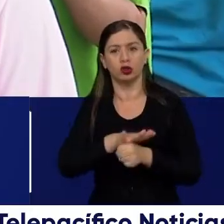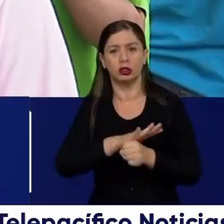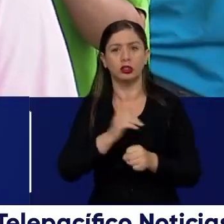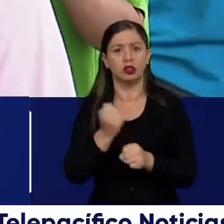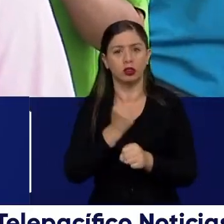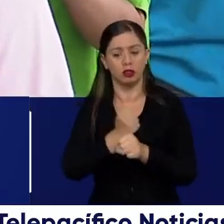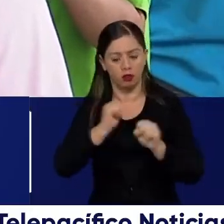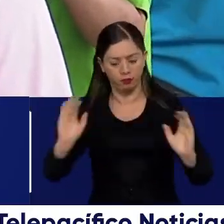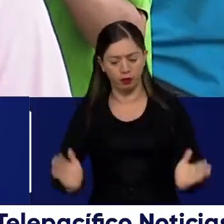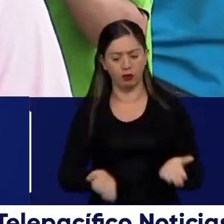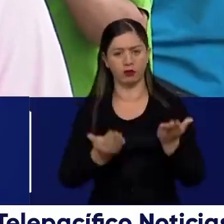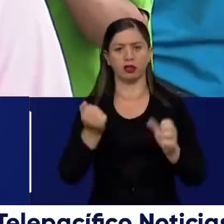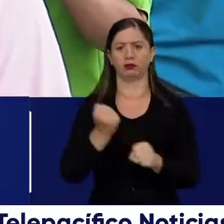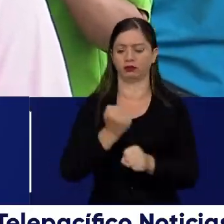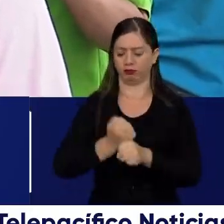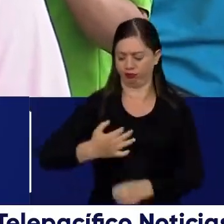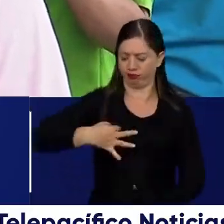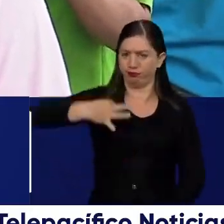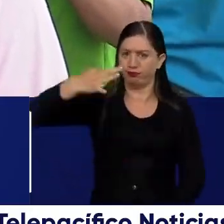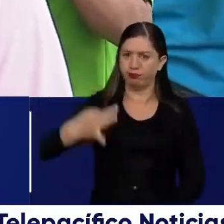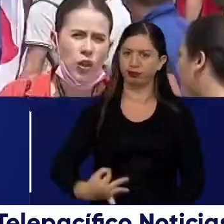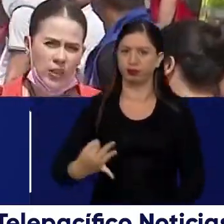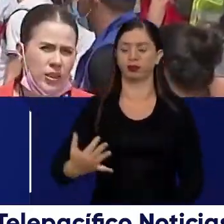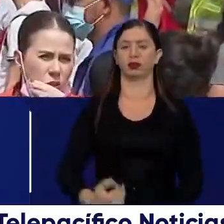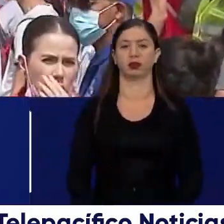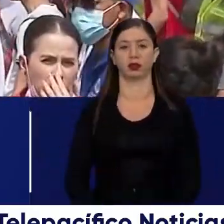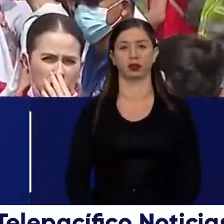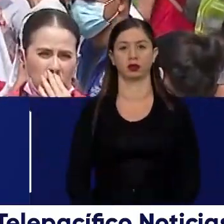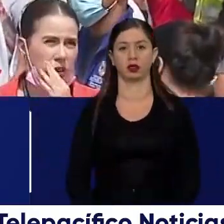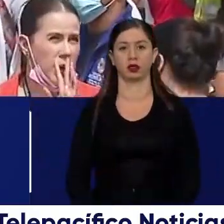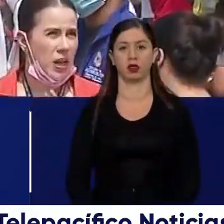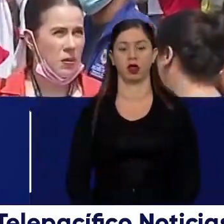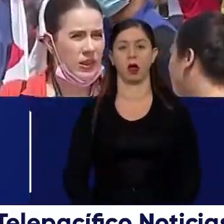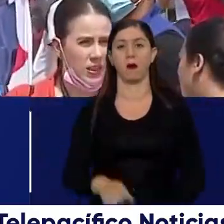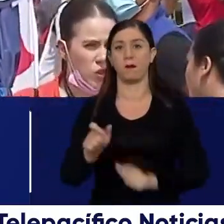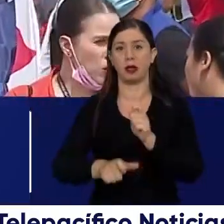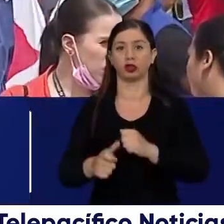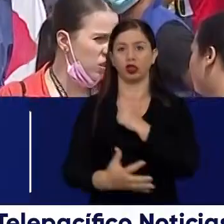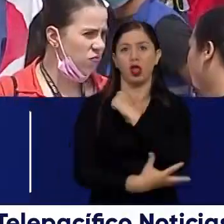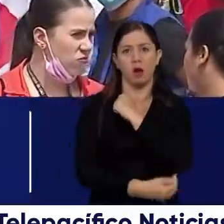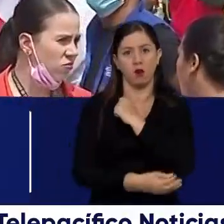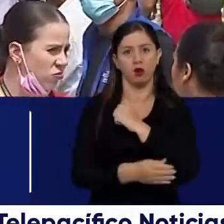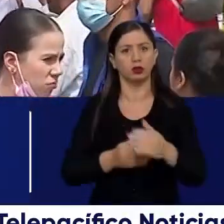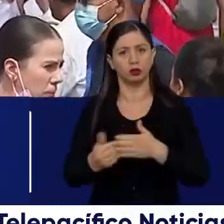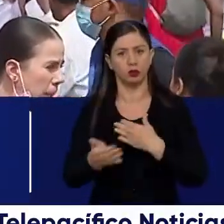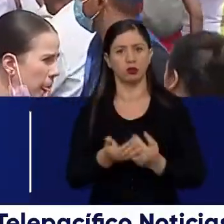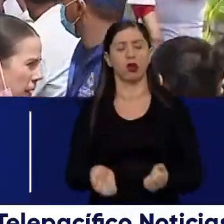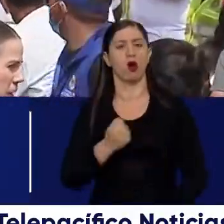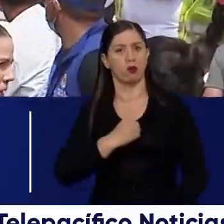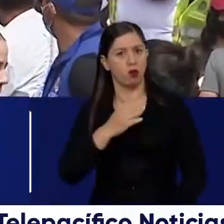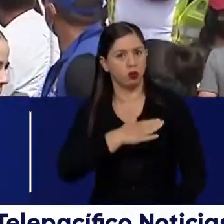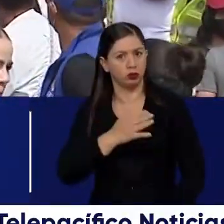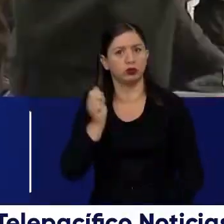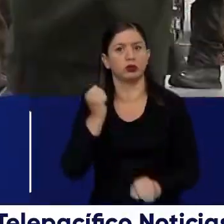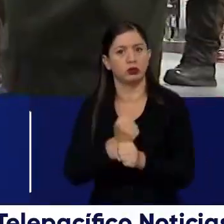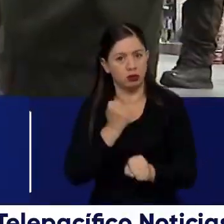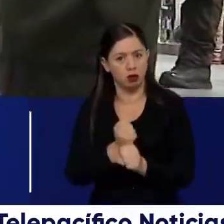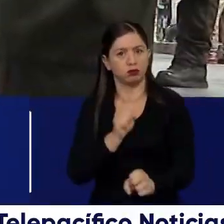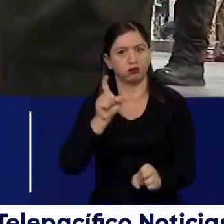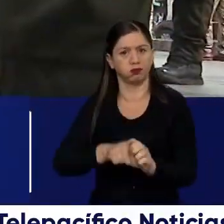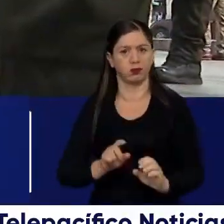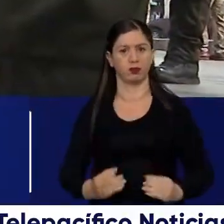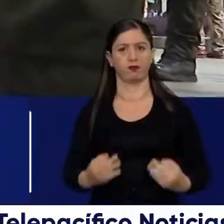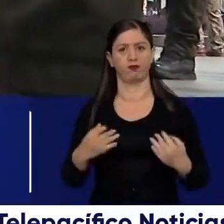trabajo, por un trabajo digno, porque las clases menos favorecidas tengan la oportunidad de trabajar y de